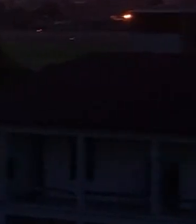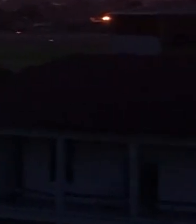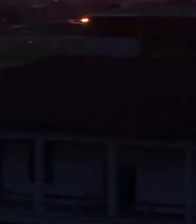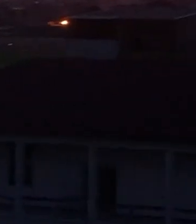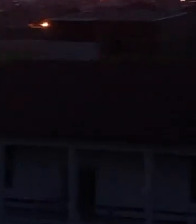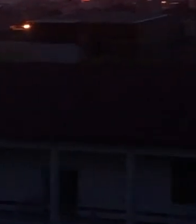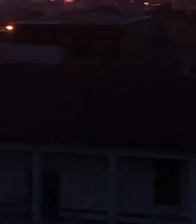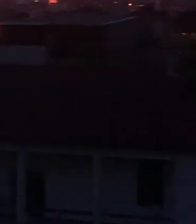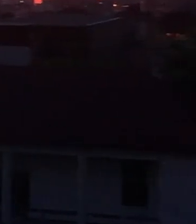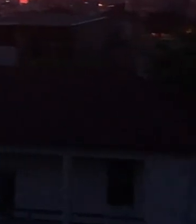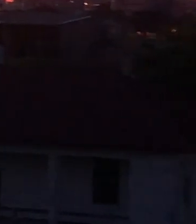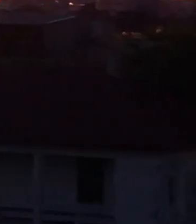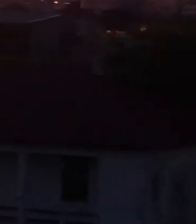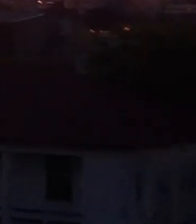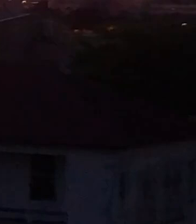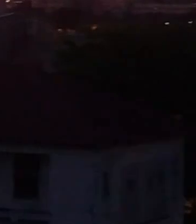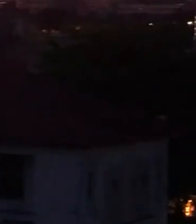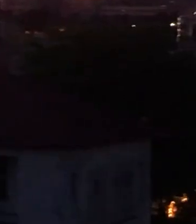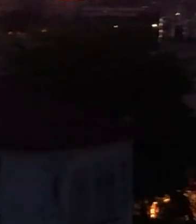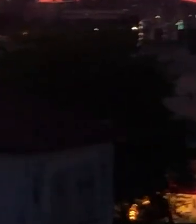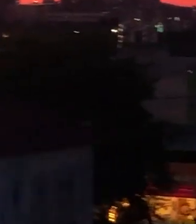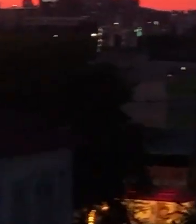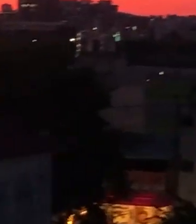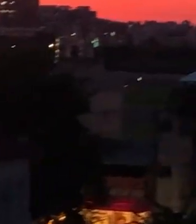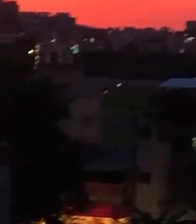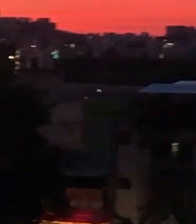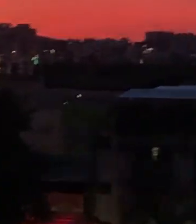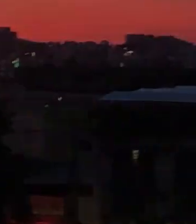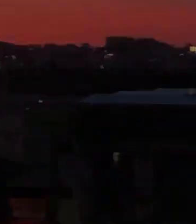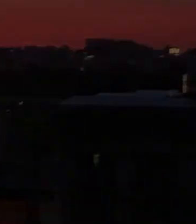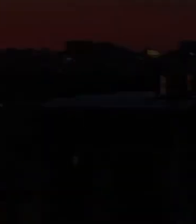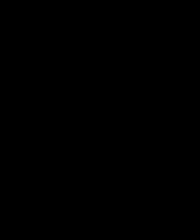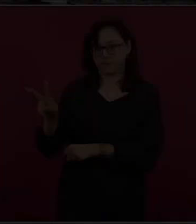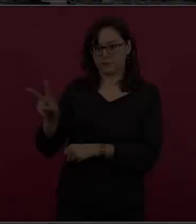así liberar todo lo que tiene que ver con el transporte aéreo.